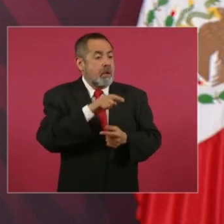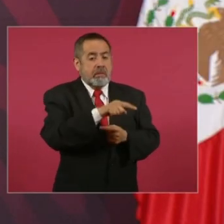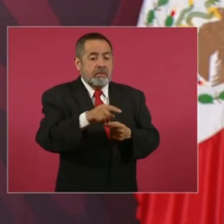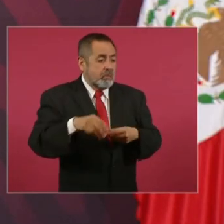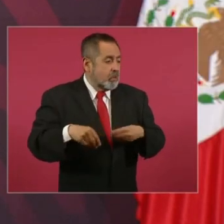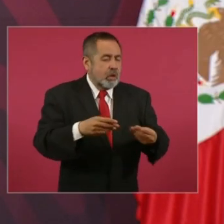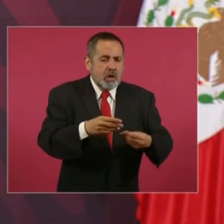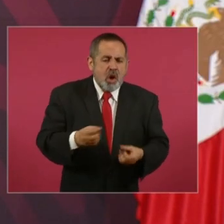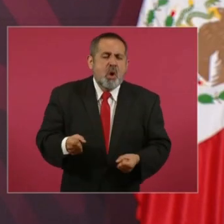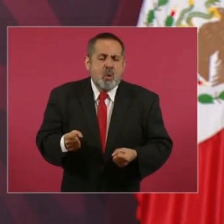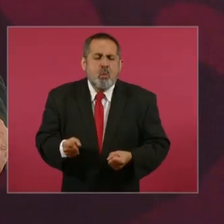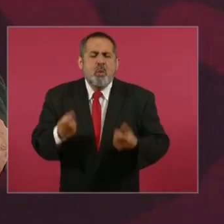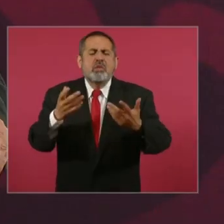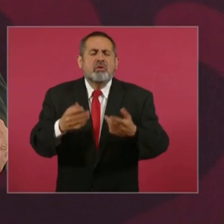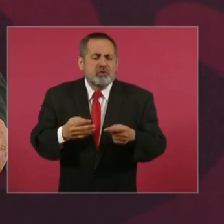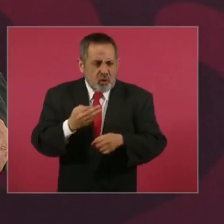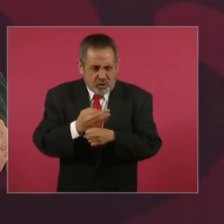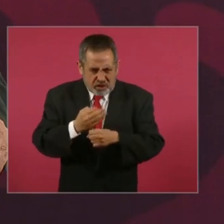¿Saben cuántos están